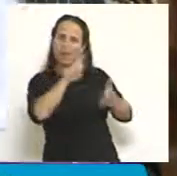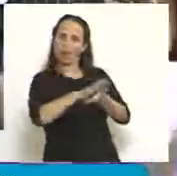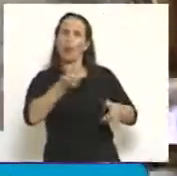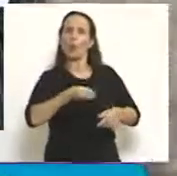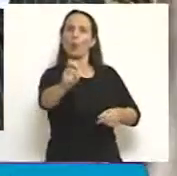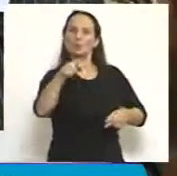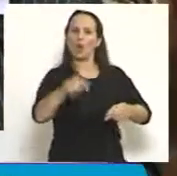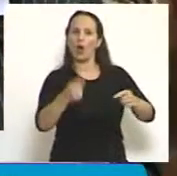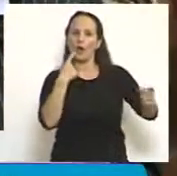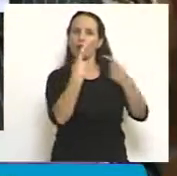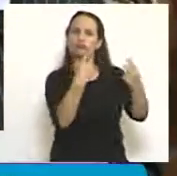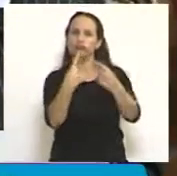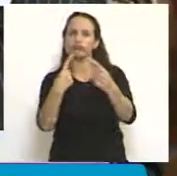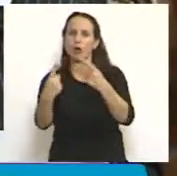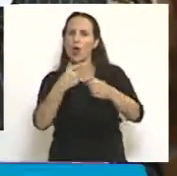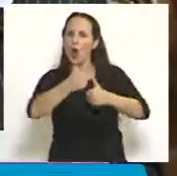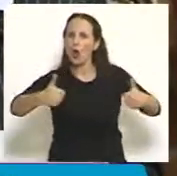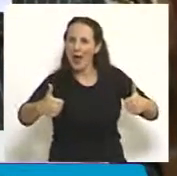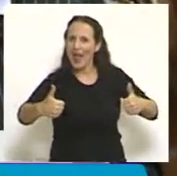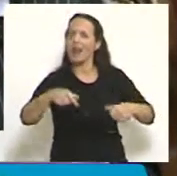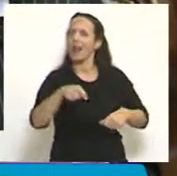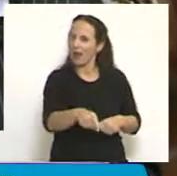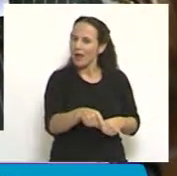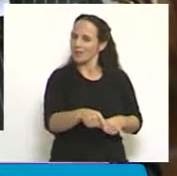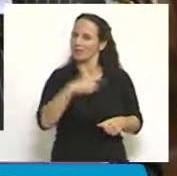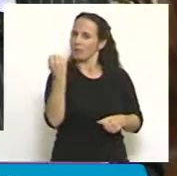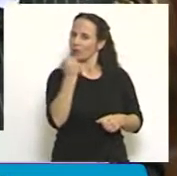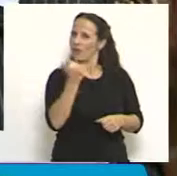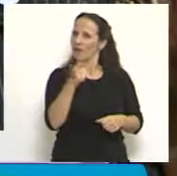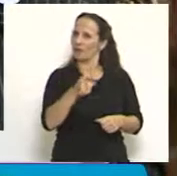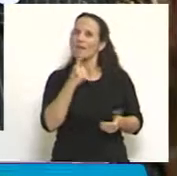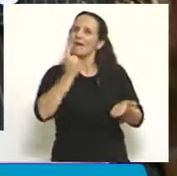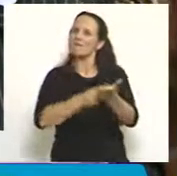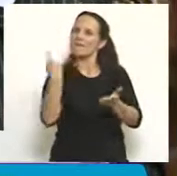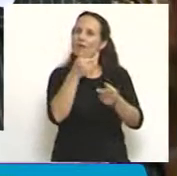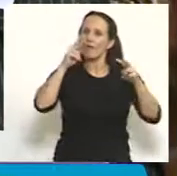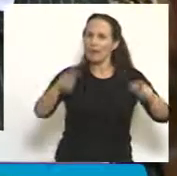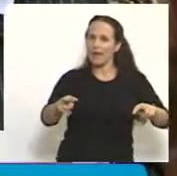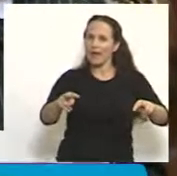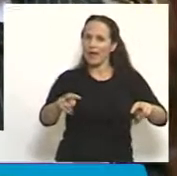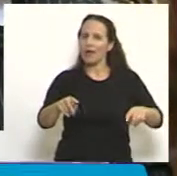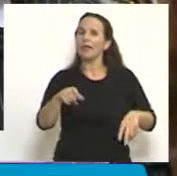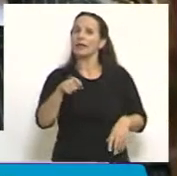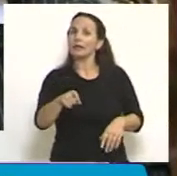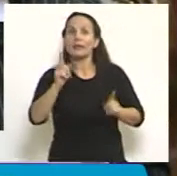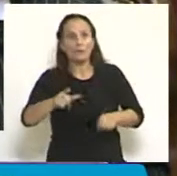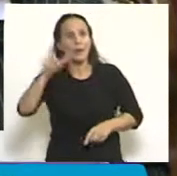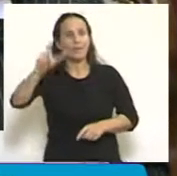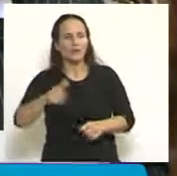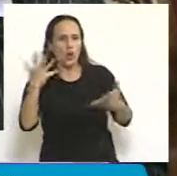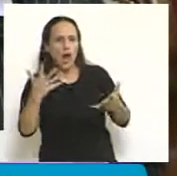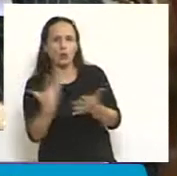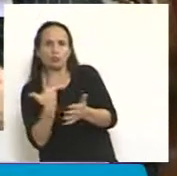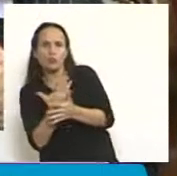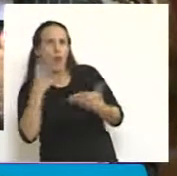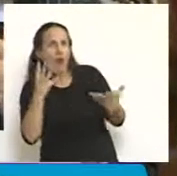las procuradurías especializadas, las unidades fiscales especializadas y la Dirección